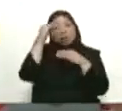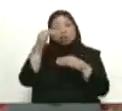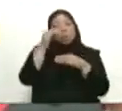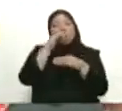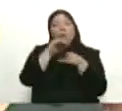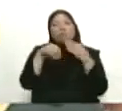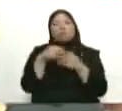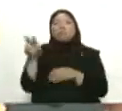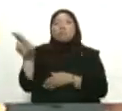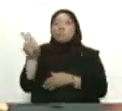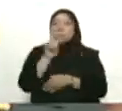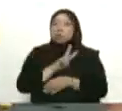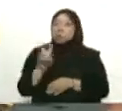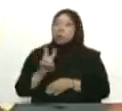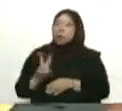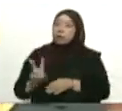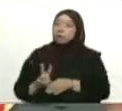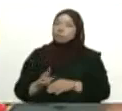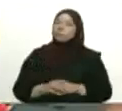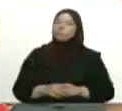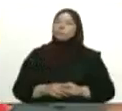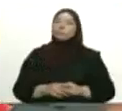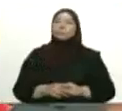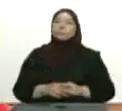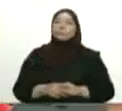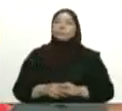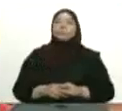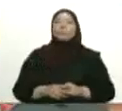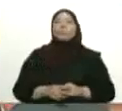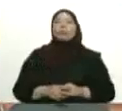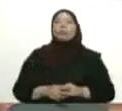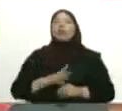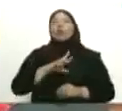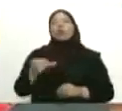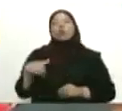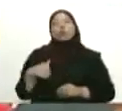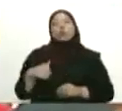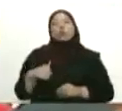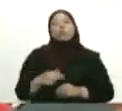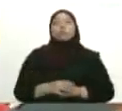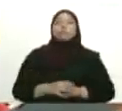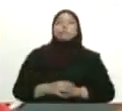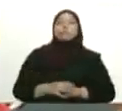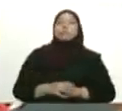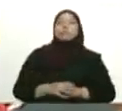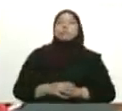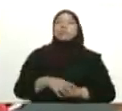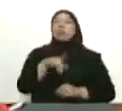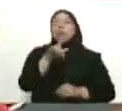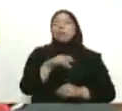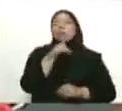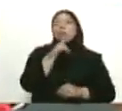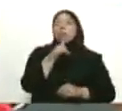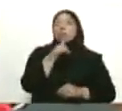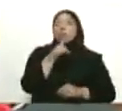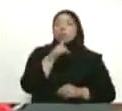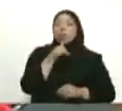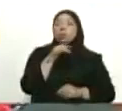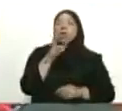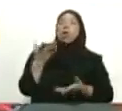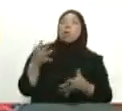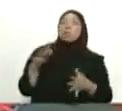desde este lugar emblemático nosotros la dirección nacional debemos